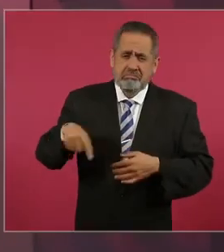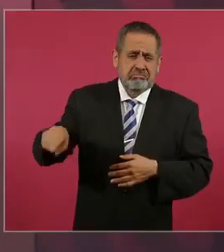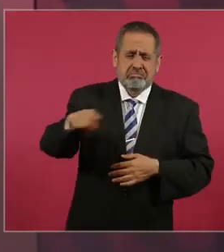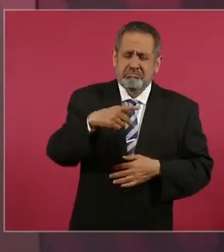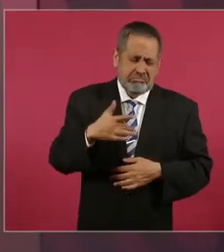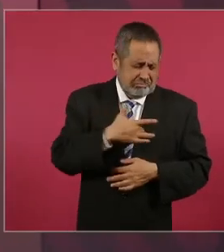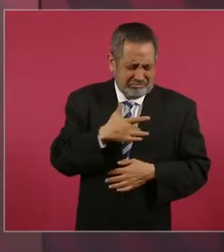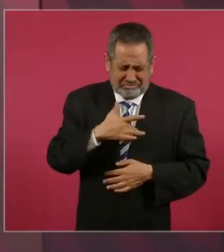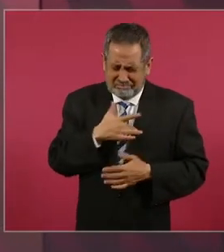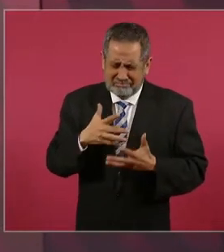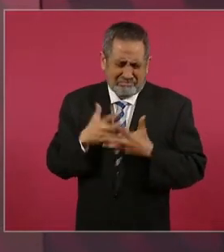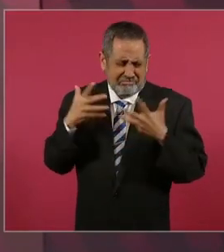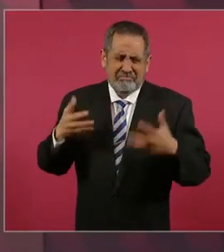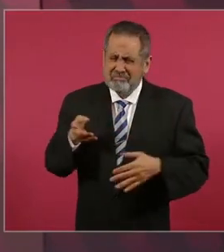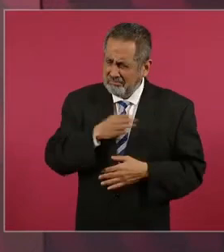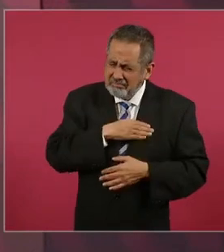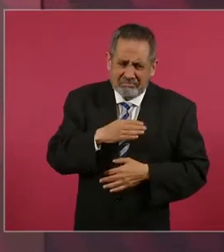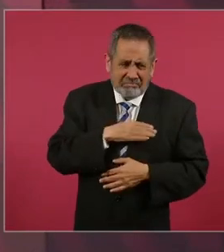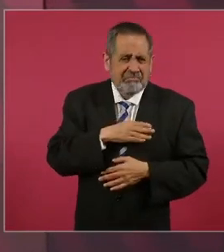noble,